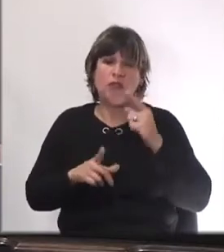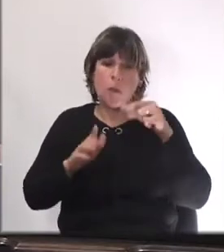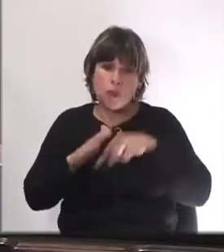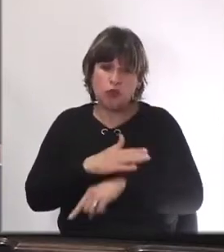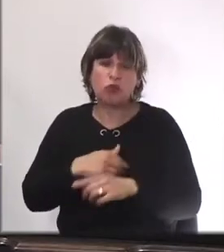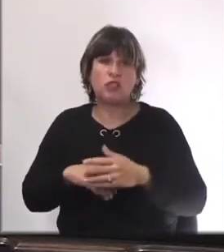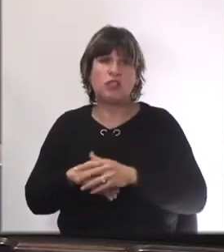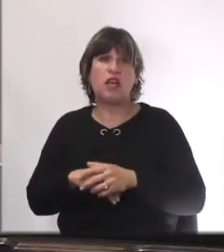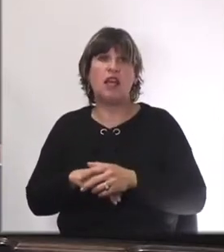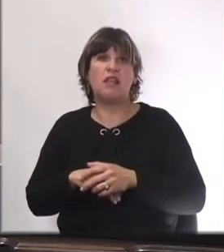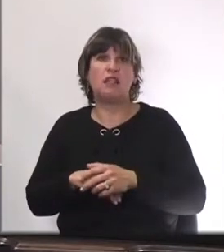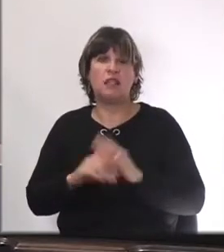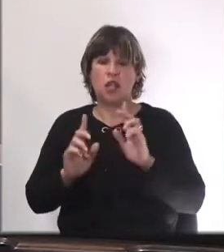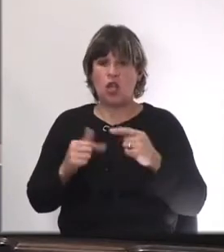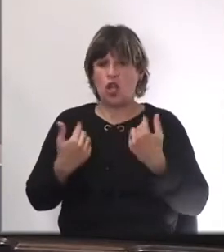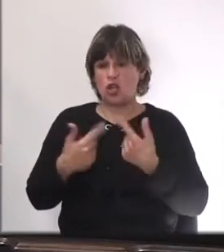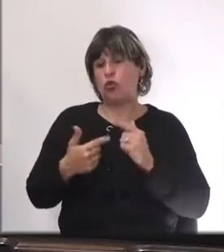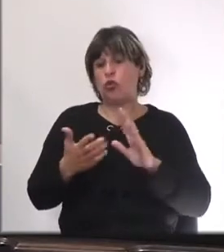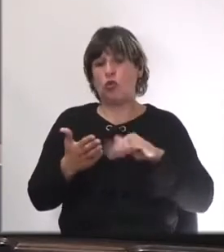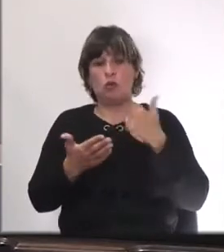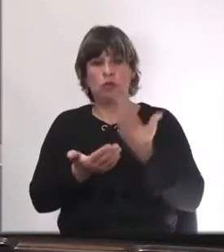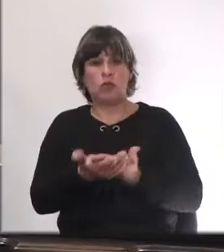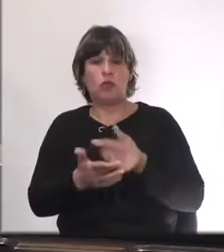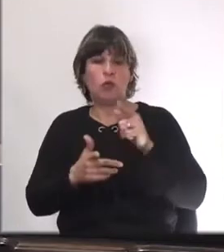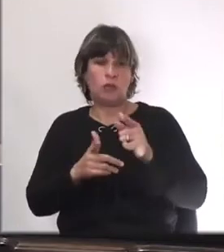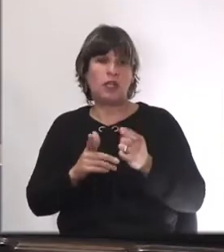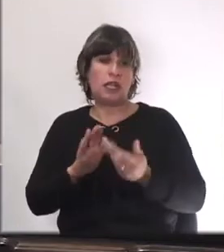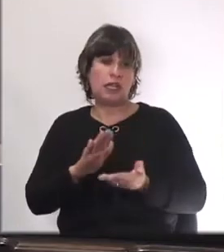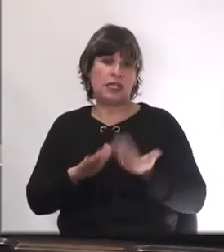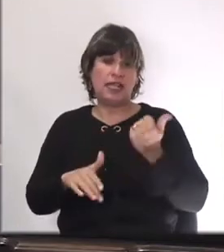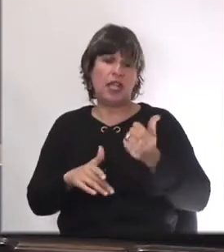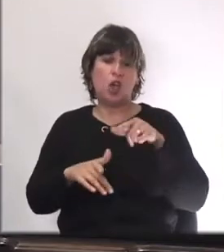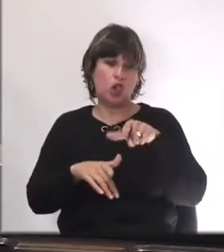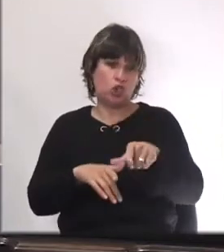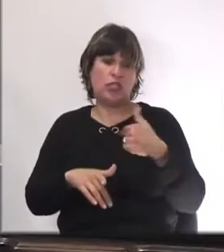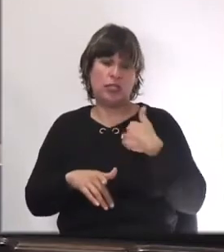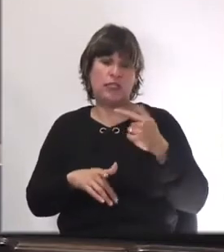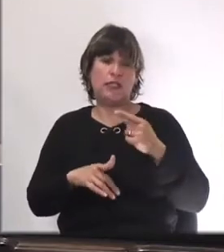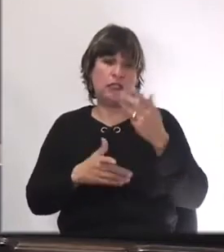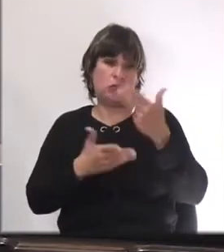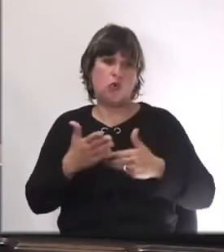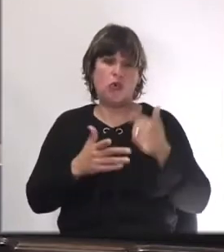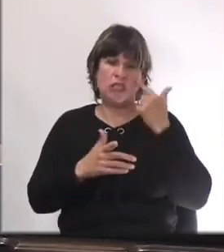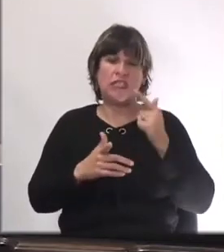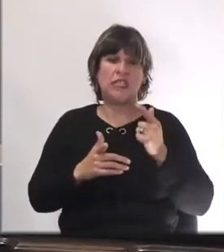profundizadas, y nosotros vamos a proponer el desglose de eso y que sea tratado